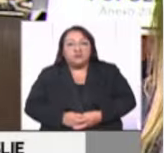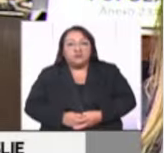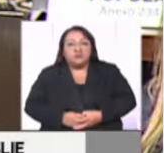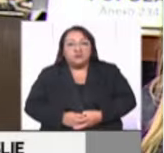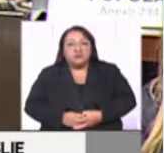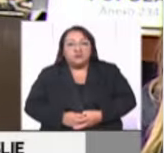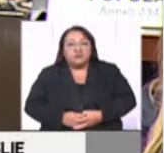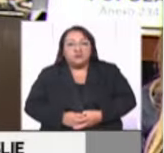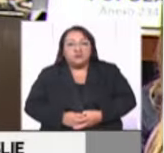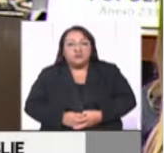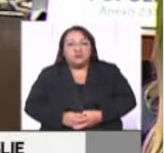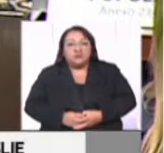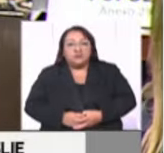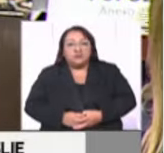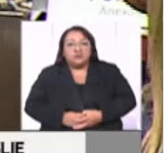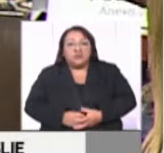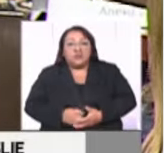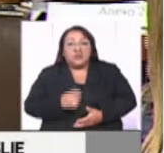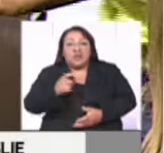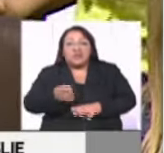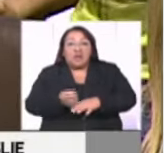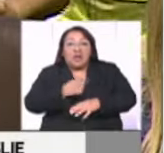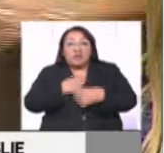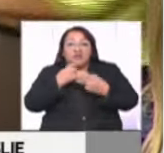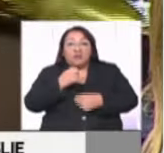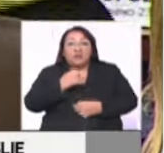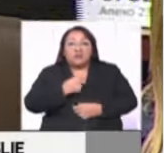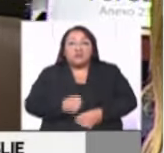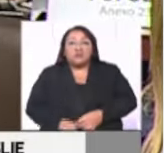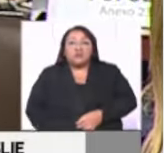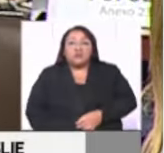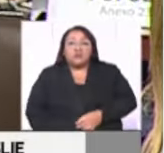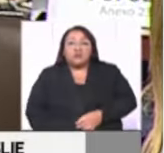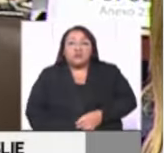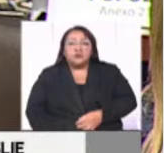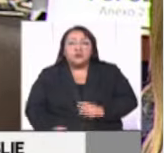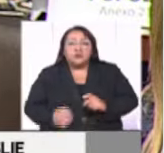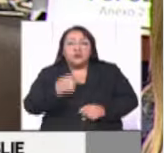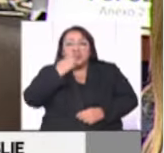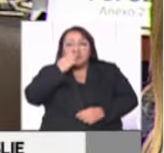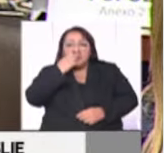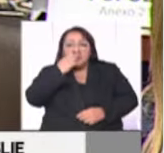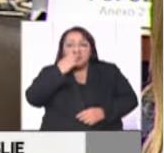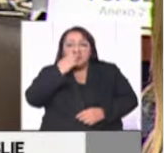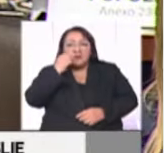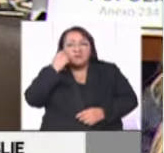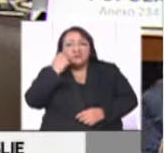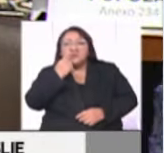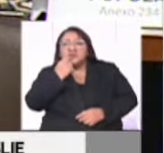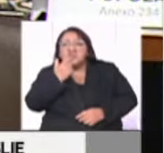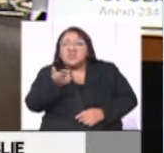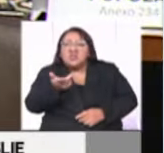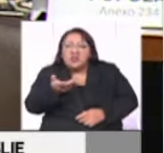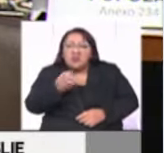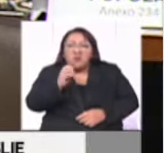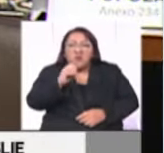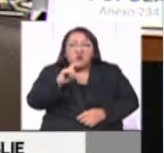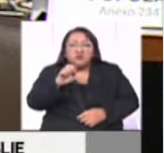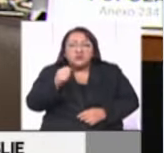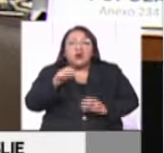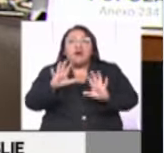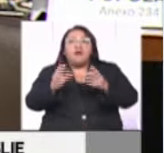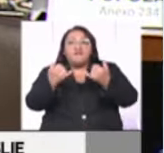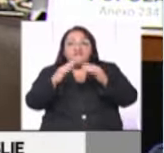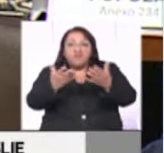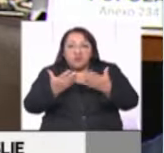OCE, pero también existe un informe de la misma Contraloría General de la República, el informe edito de control